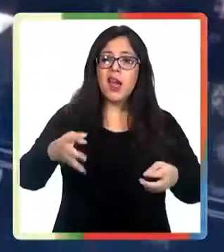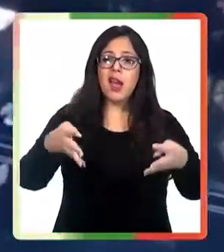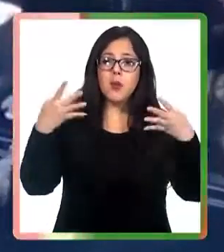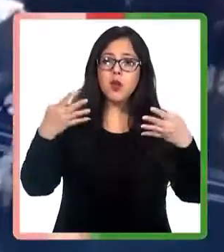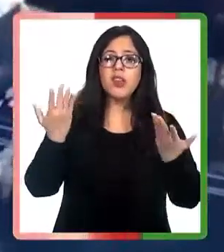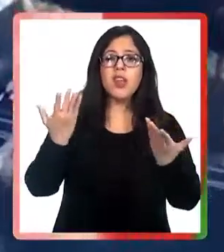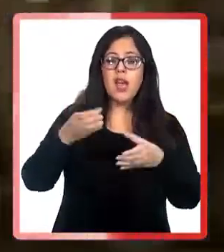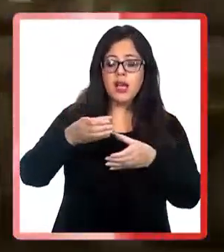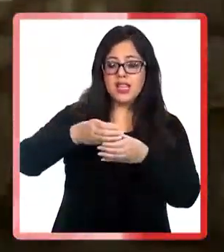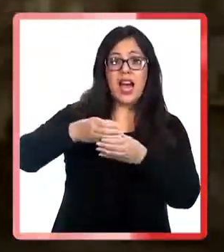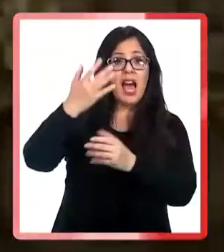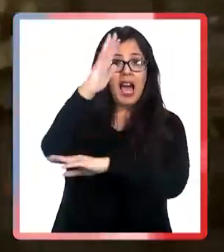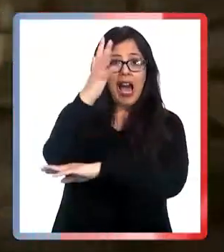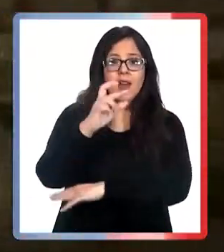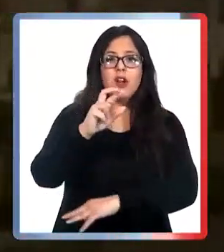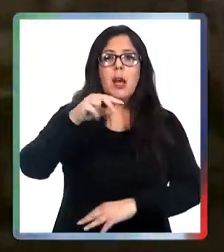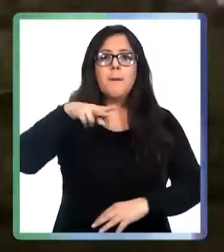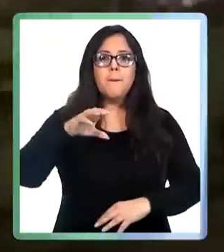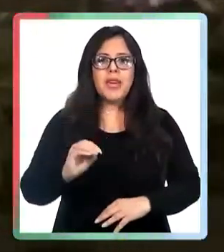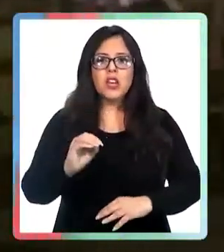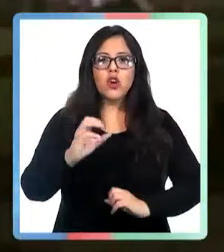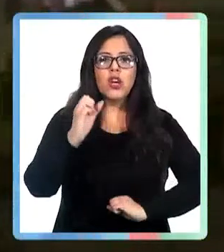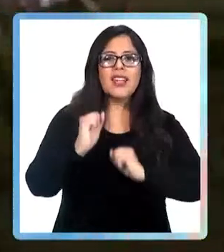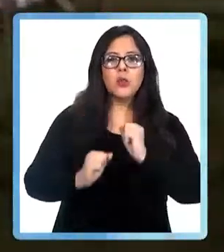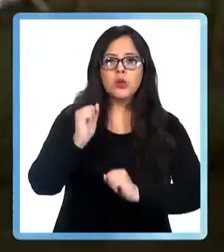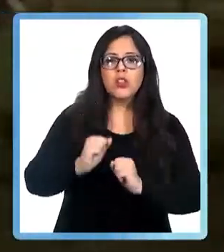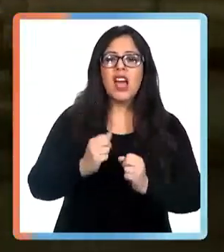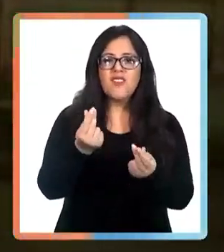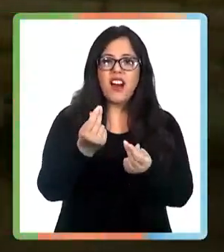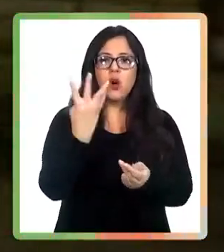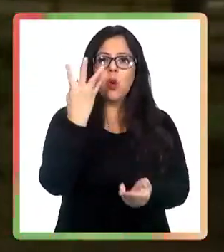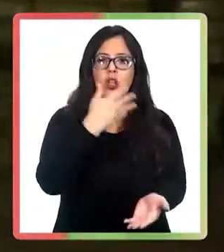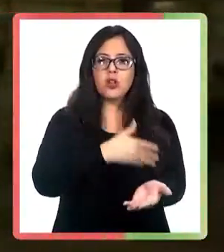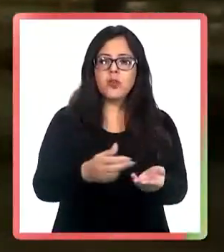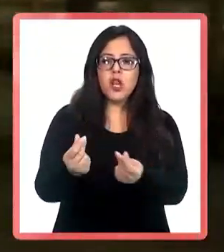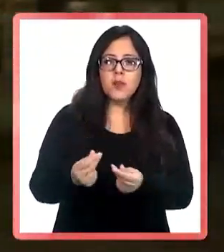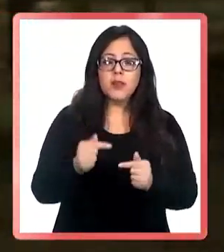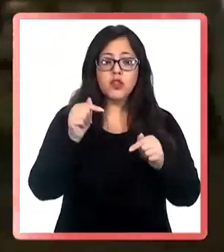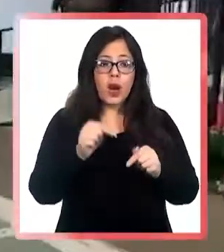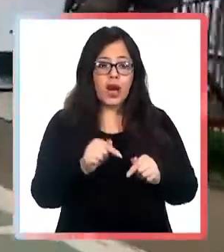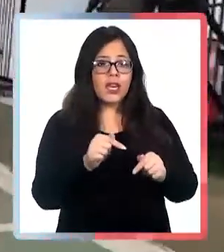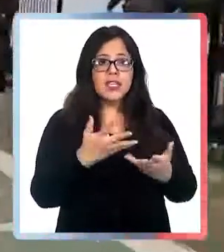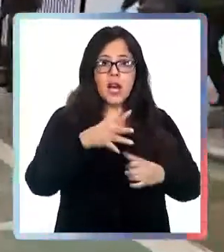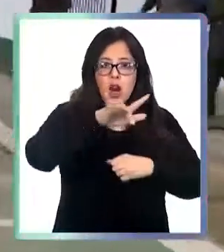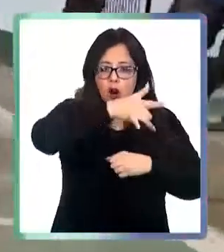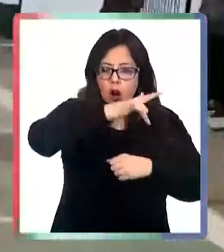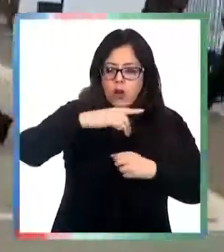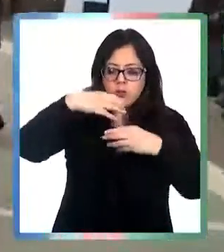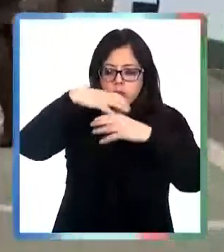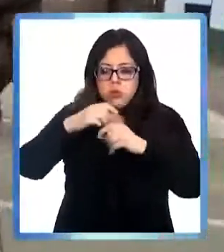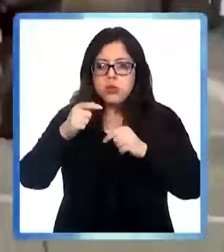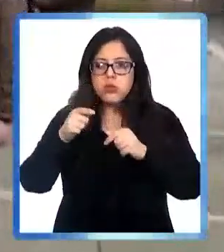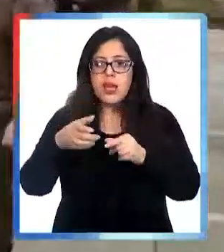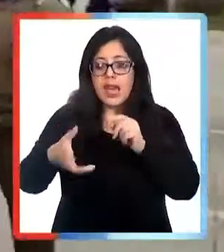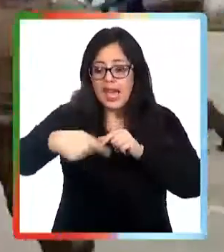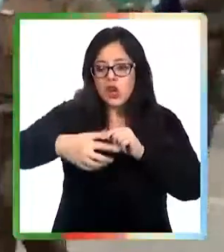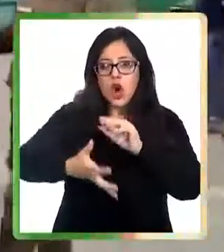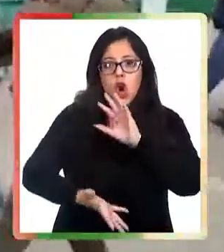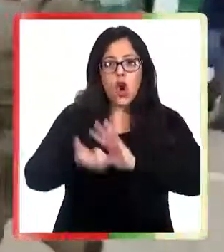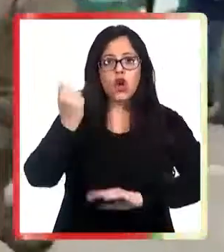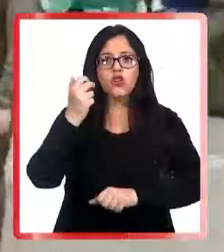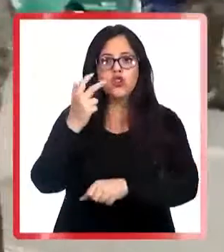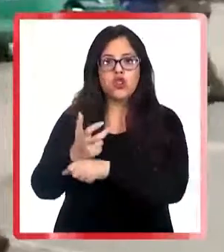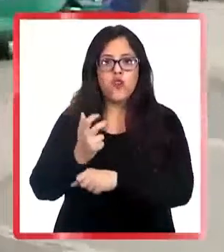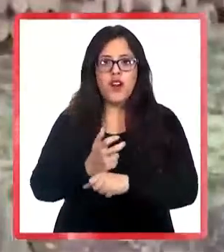pino industrial, avaluada en 4 millones de pesos. Fueron sorprendidos con apoyo tecnológico de drones, sustrayendo madera desde